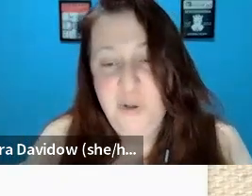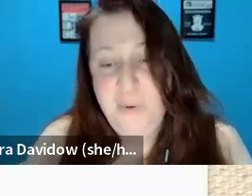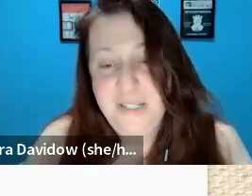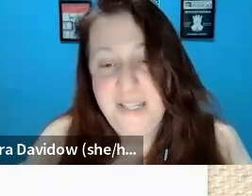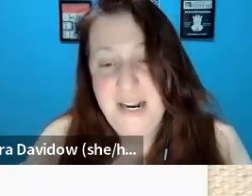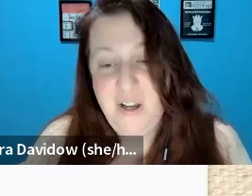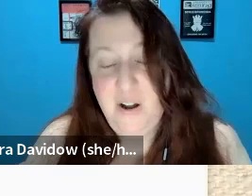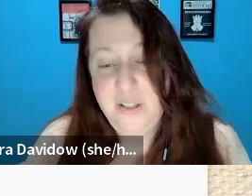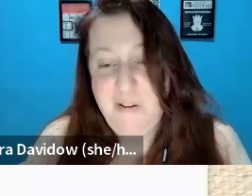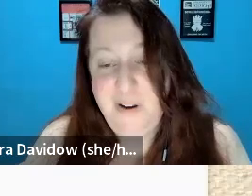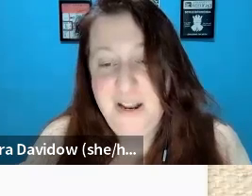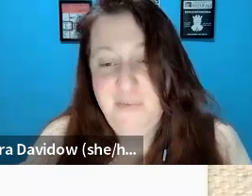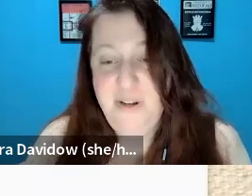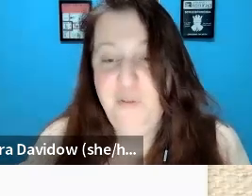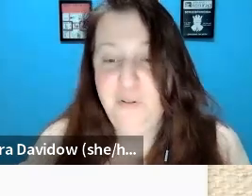podemos